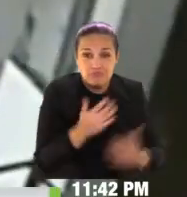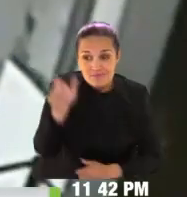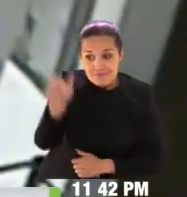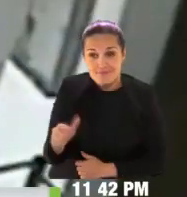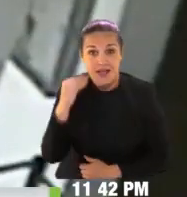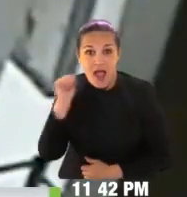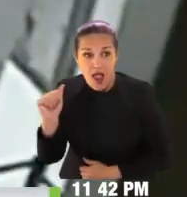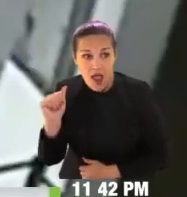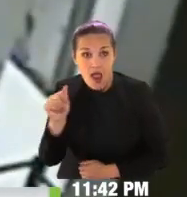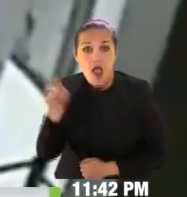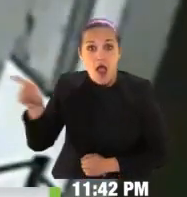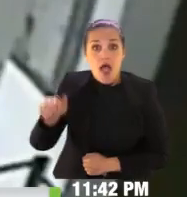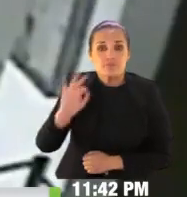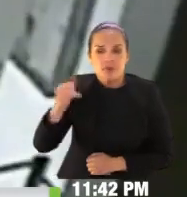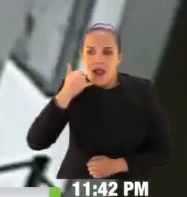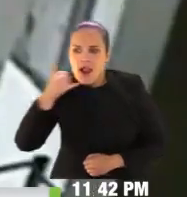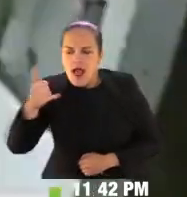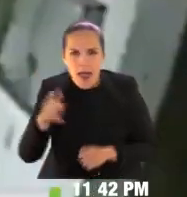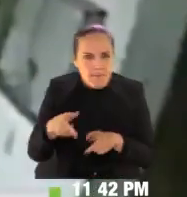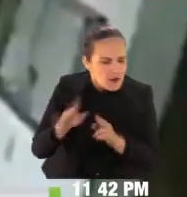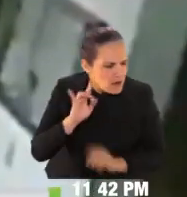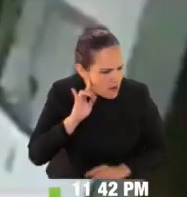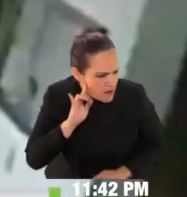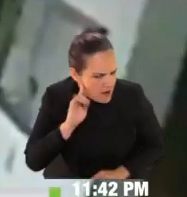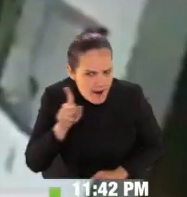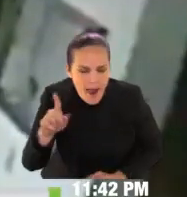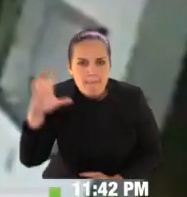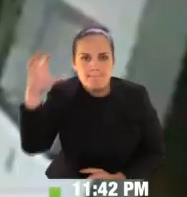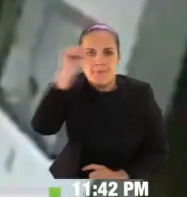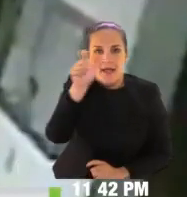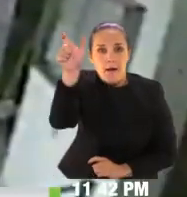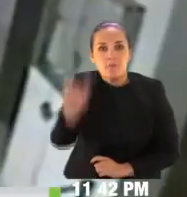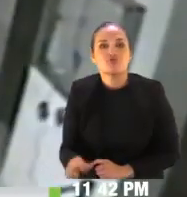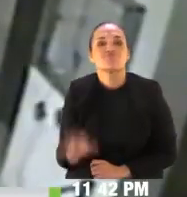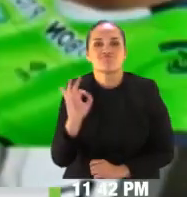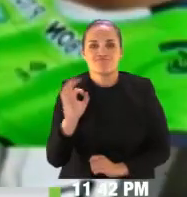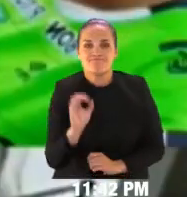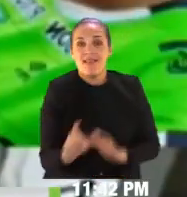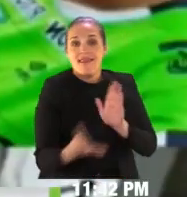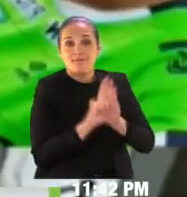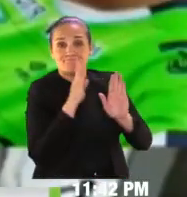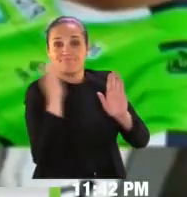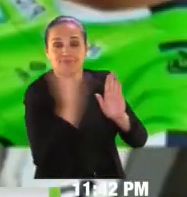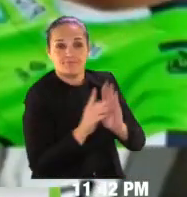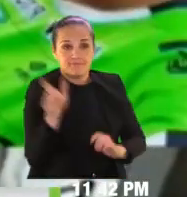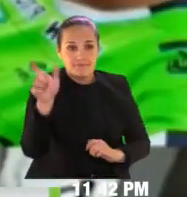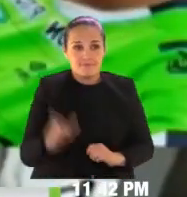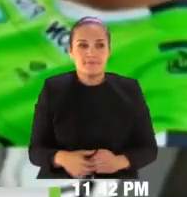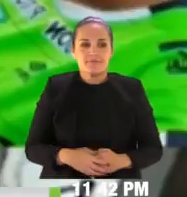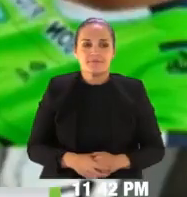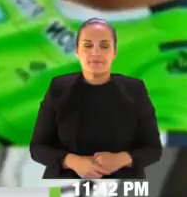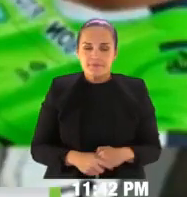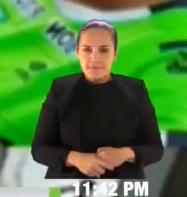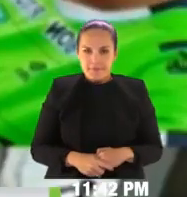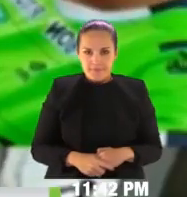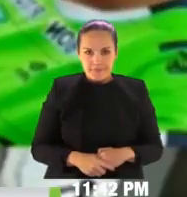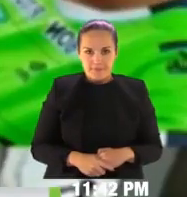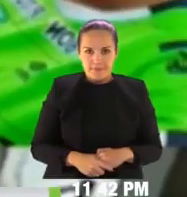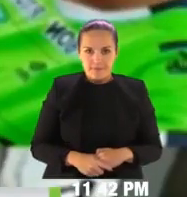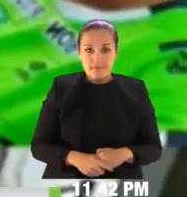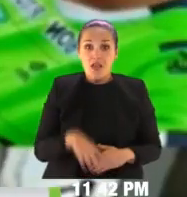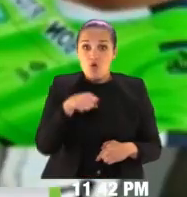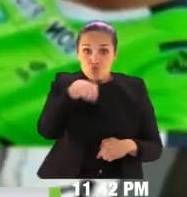Sus llamadas fueron interceptadas por las autoridades y allí quedó en evidencia el delito. Amor, ¿vos estabas en la quema de la